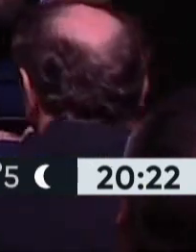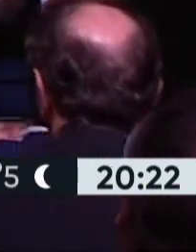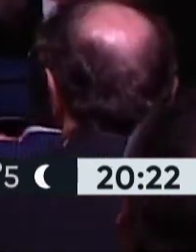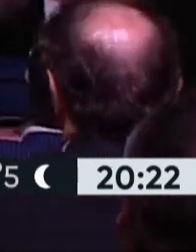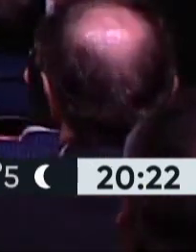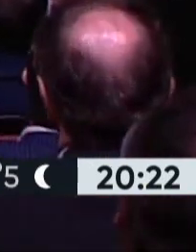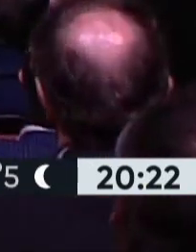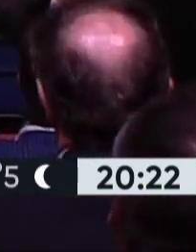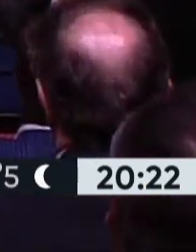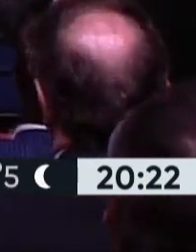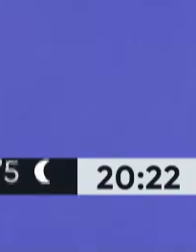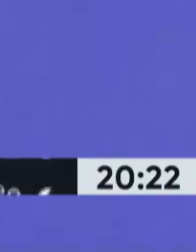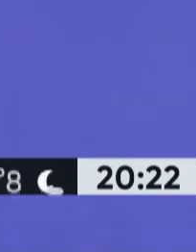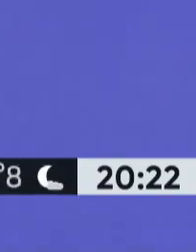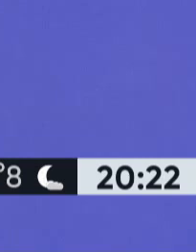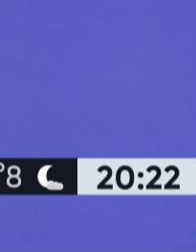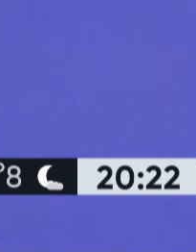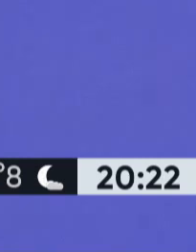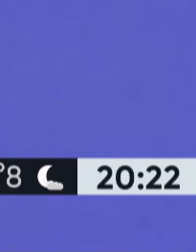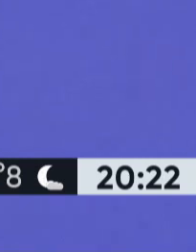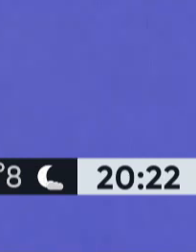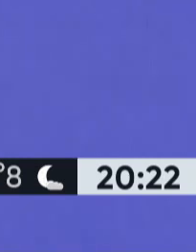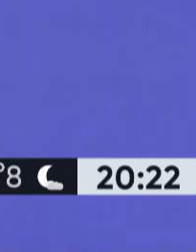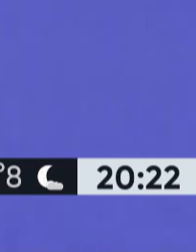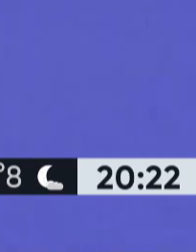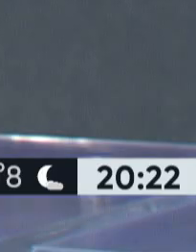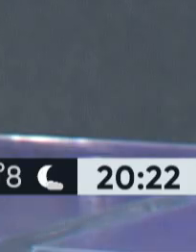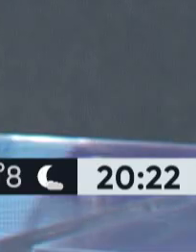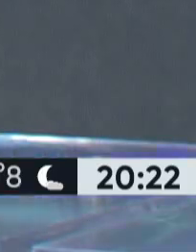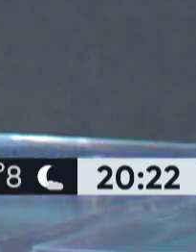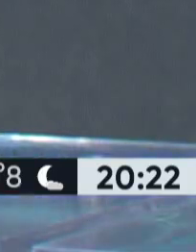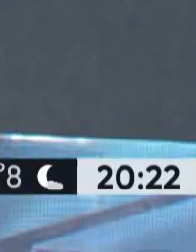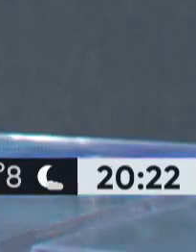Señoras y señores, con las palabras del señor presidente de la Nación. Muy bien, el presidente